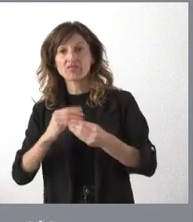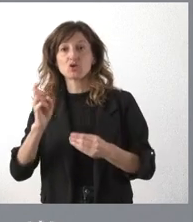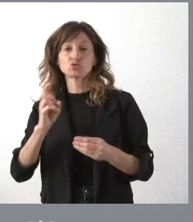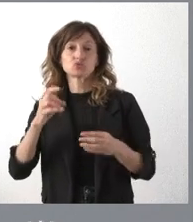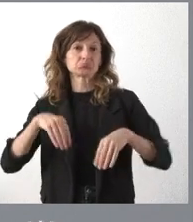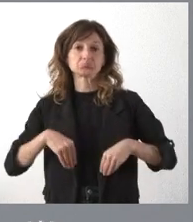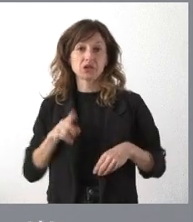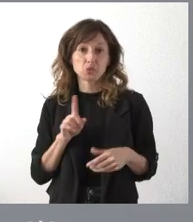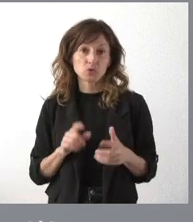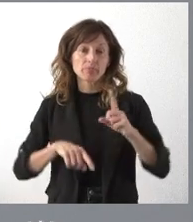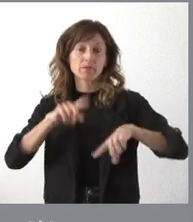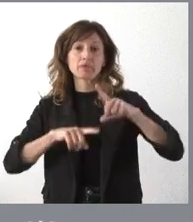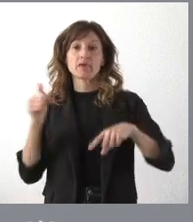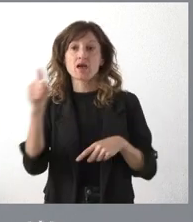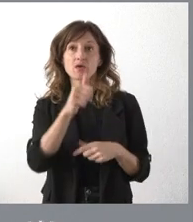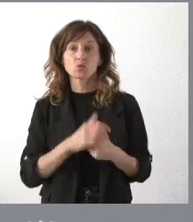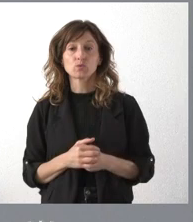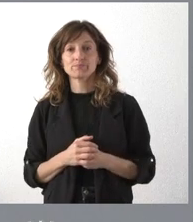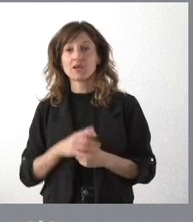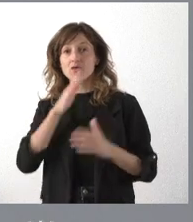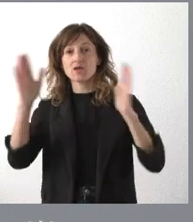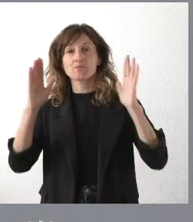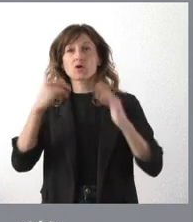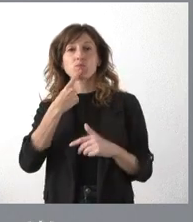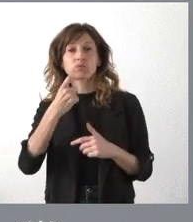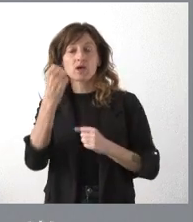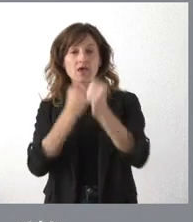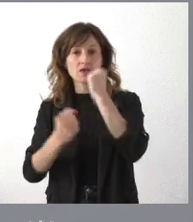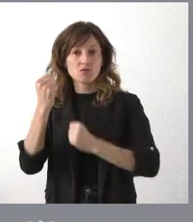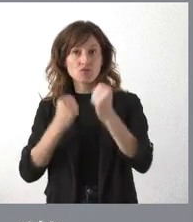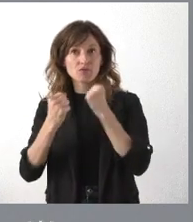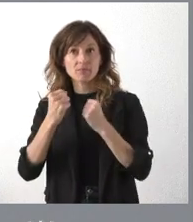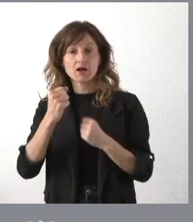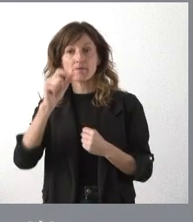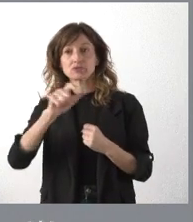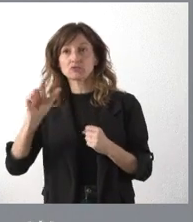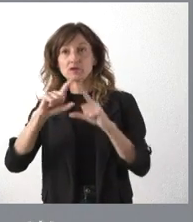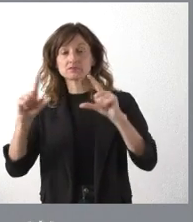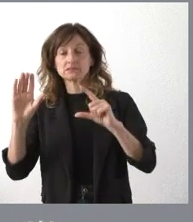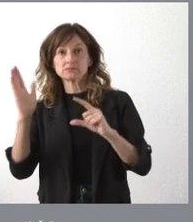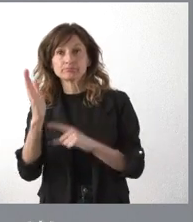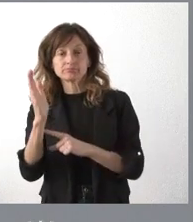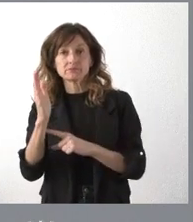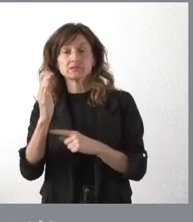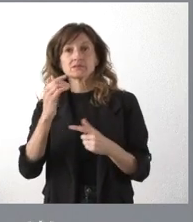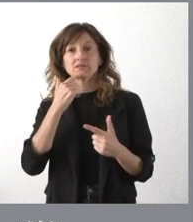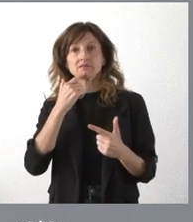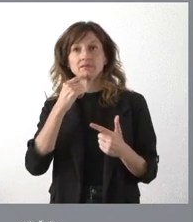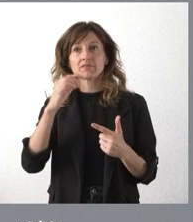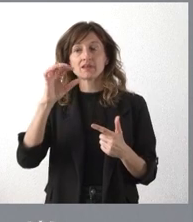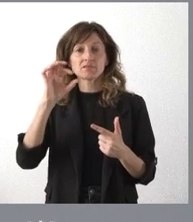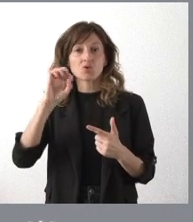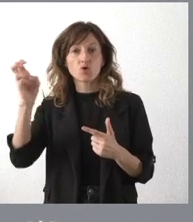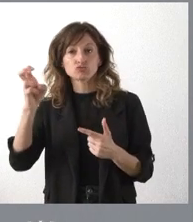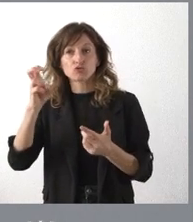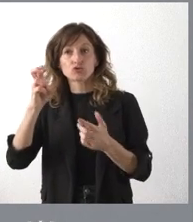no en un momento como el actual de especiales dificultades económicas muchos licitadores optan por los recursos ante el ante el taxir o